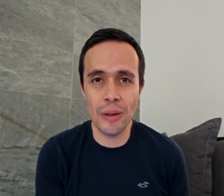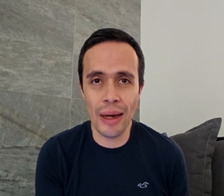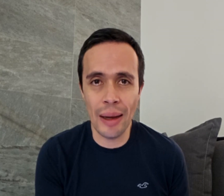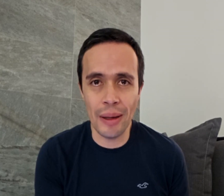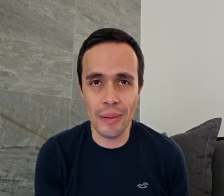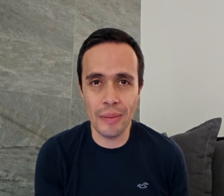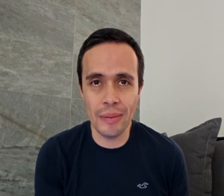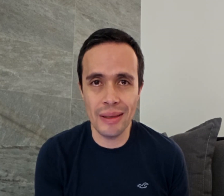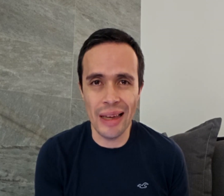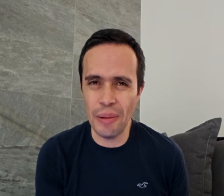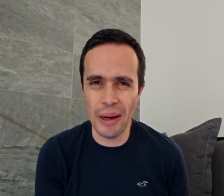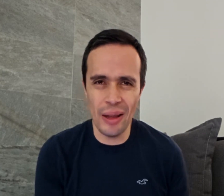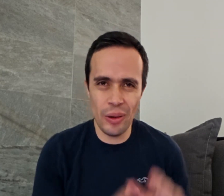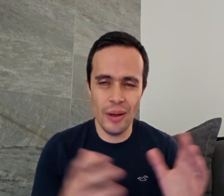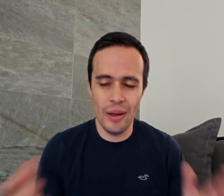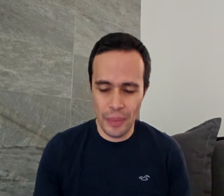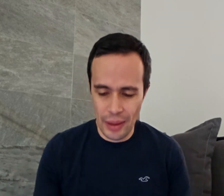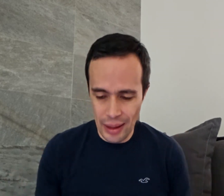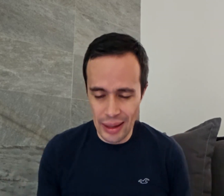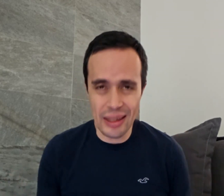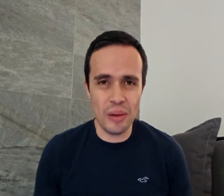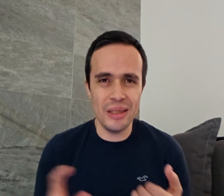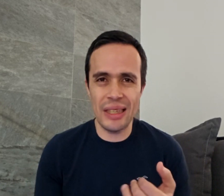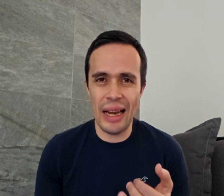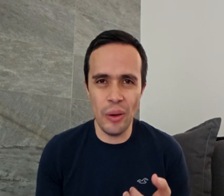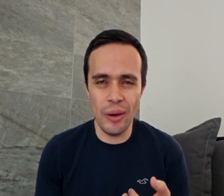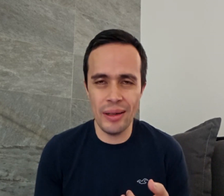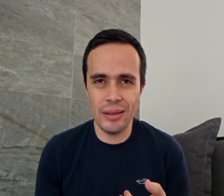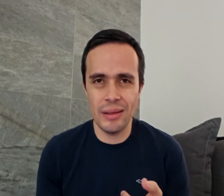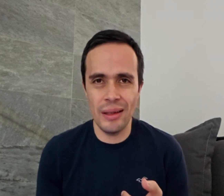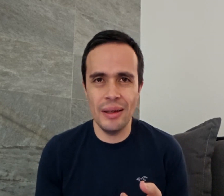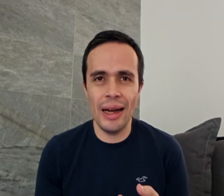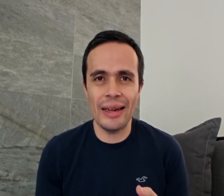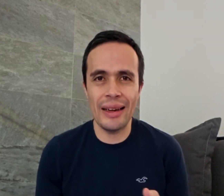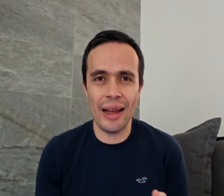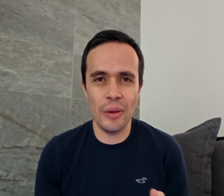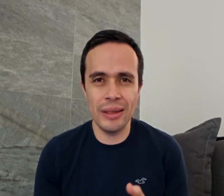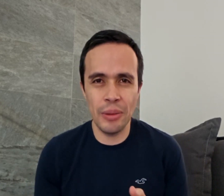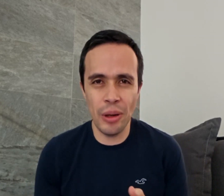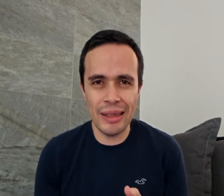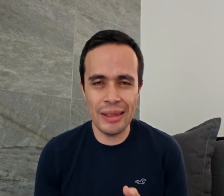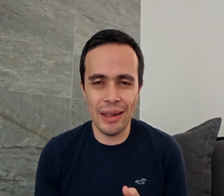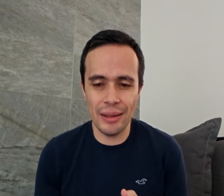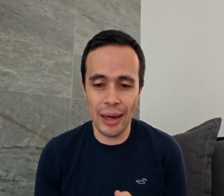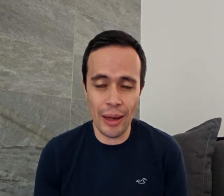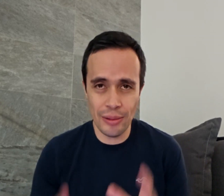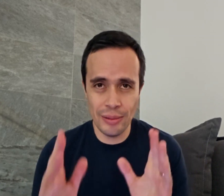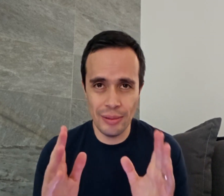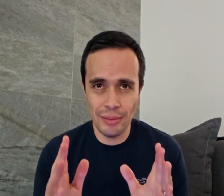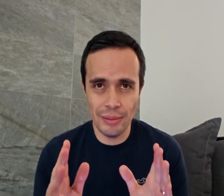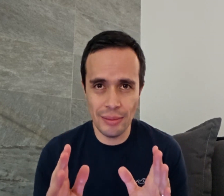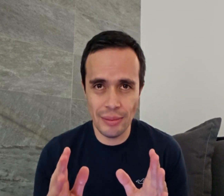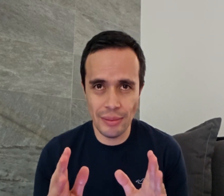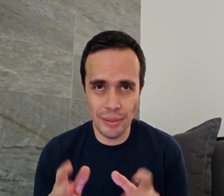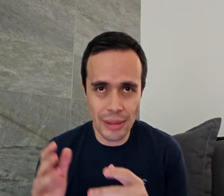bastante cuestionable. Han liberado a secuestradores, a generadores de violencia.